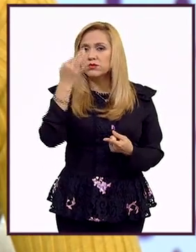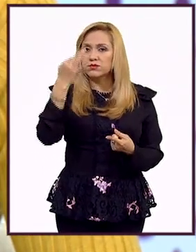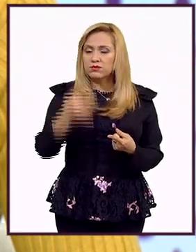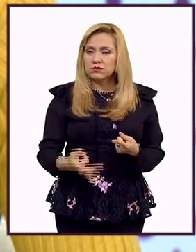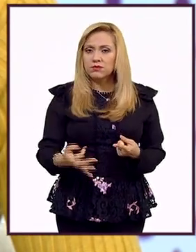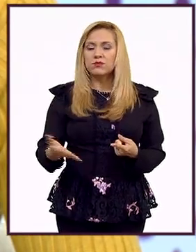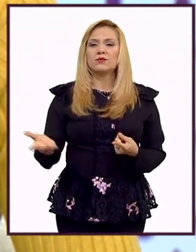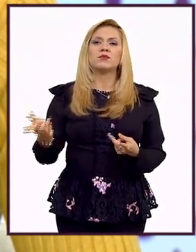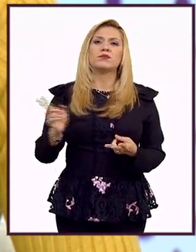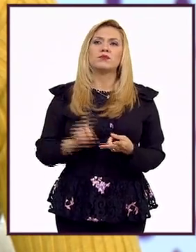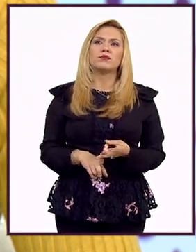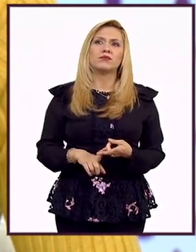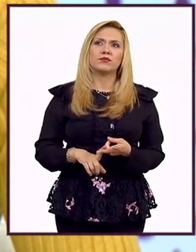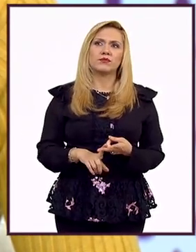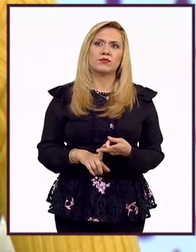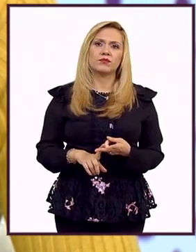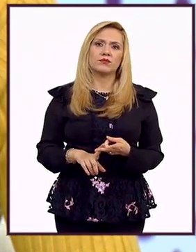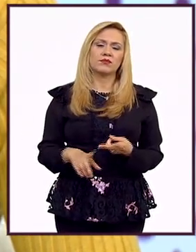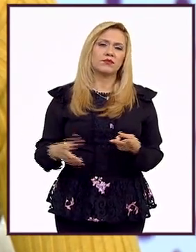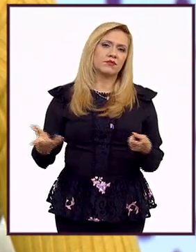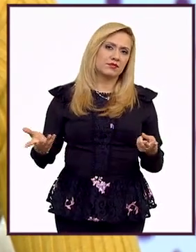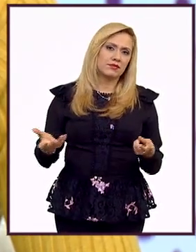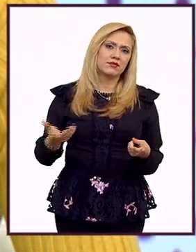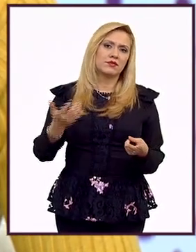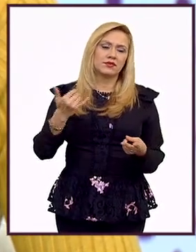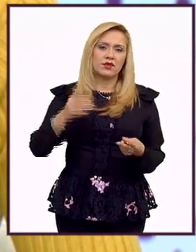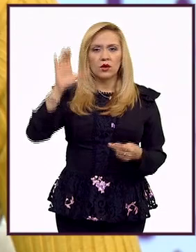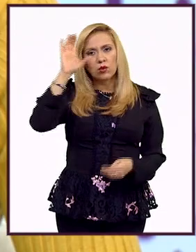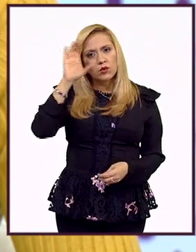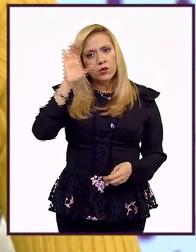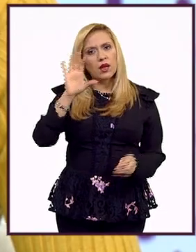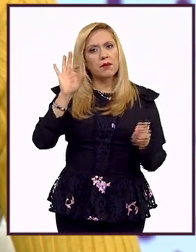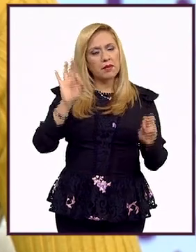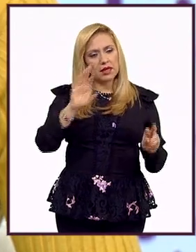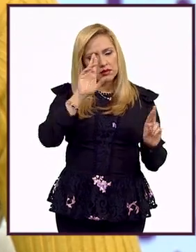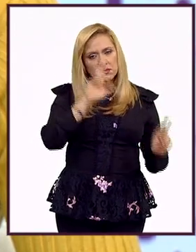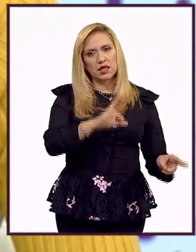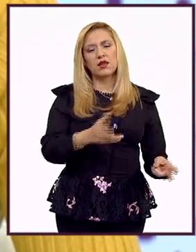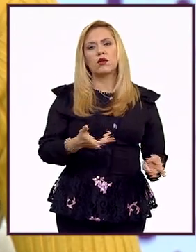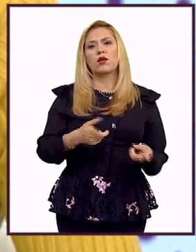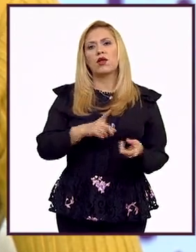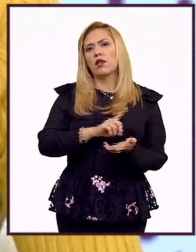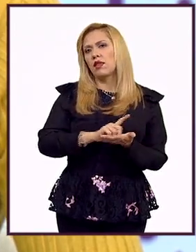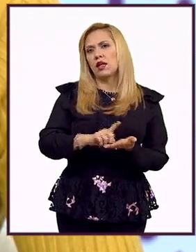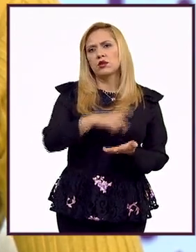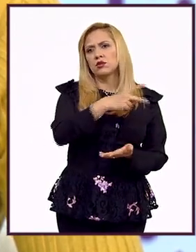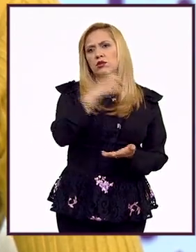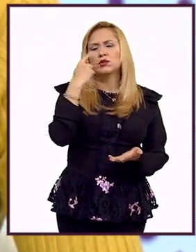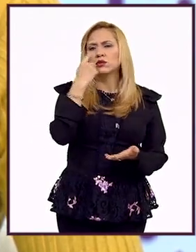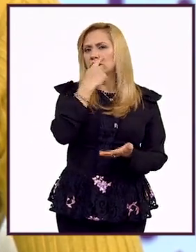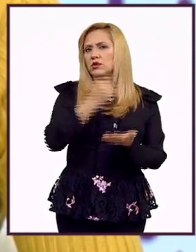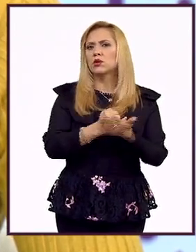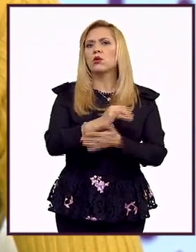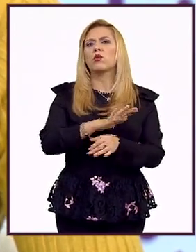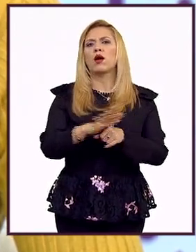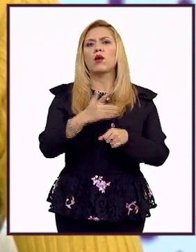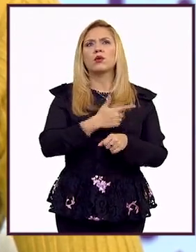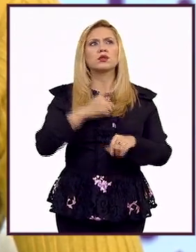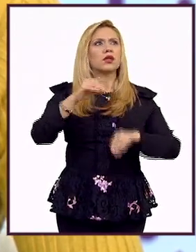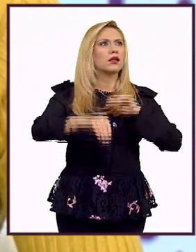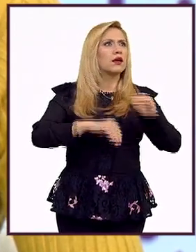adecuada, ¿no? Y por supuesto en este caso sería también culturalmente adecuada, el derecho a decidir el propio modelo de desarrollo, es